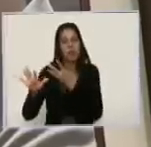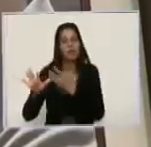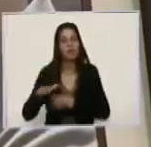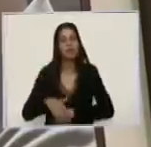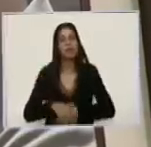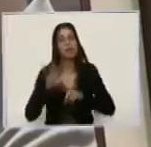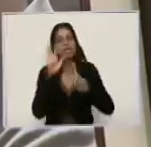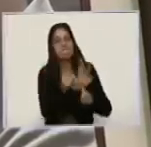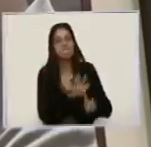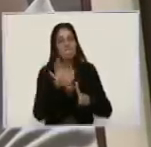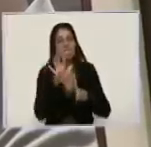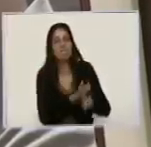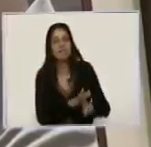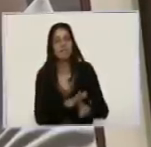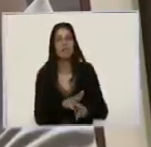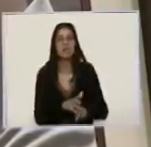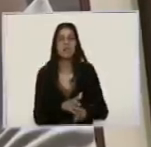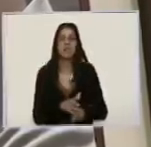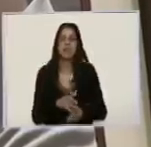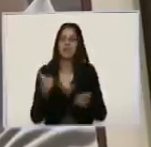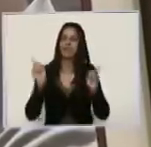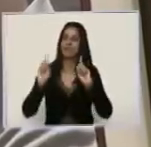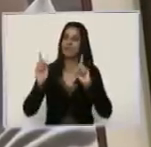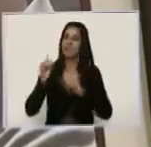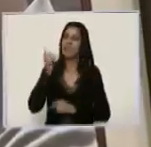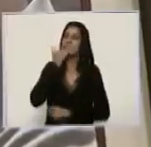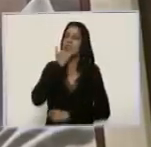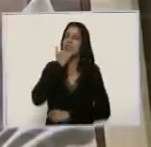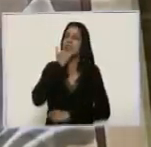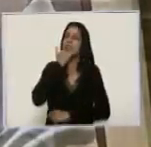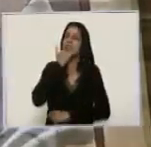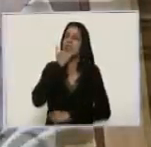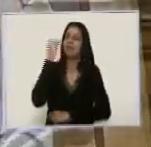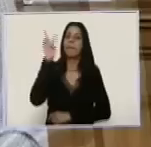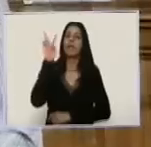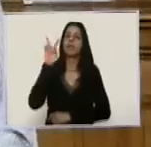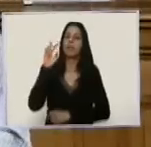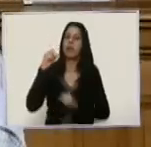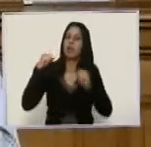Están equivocados. Nosotros somos un pueblo laborioso,